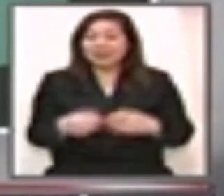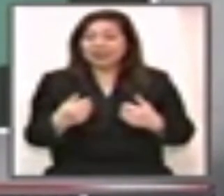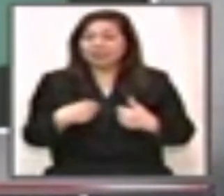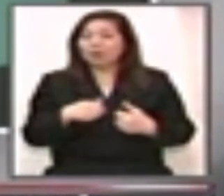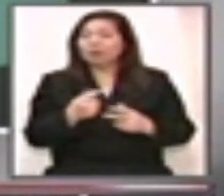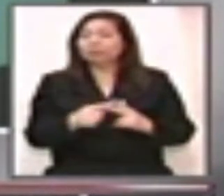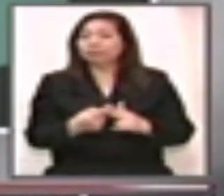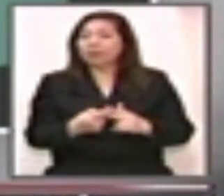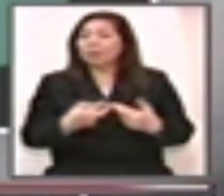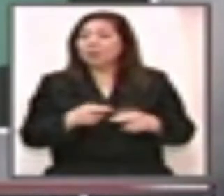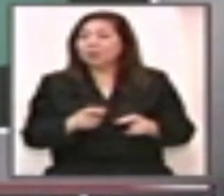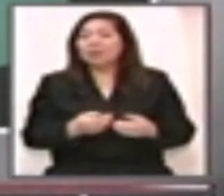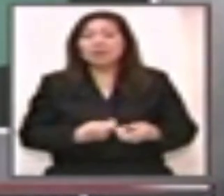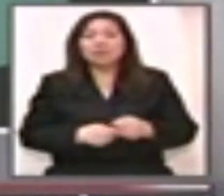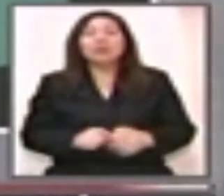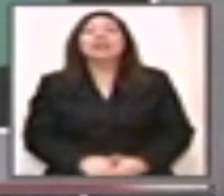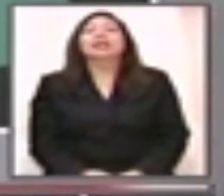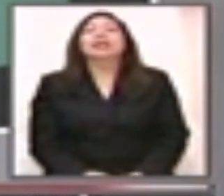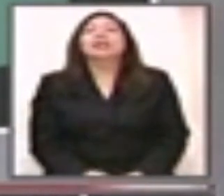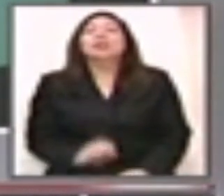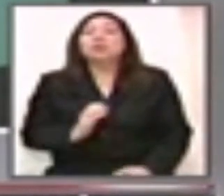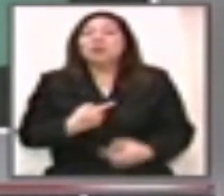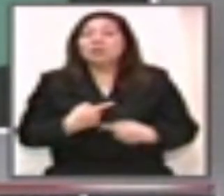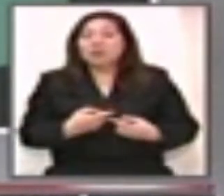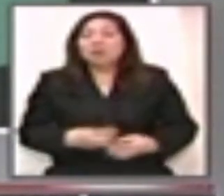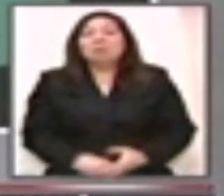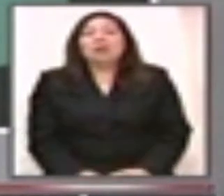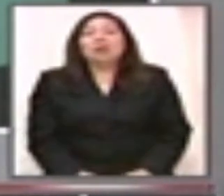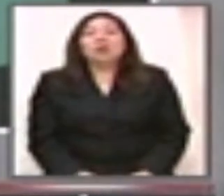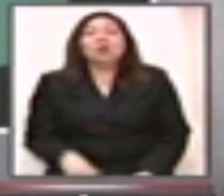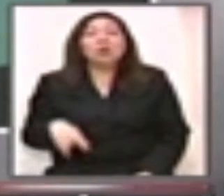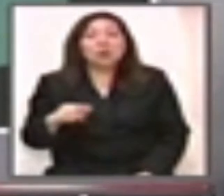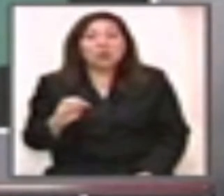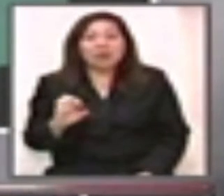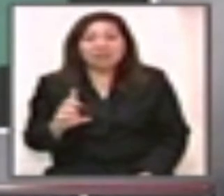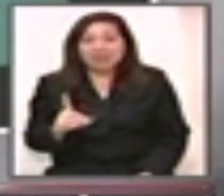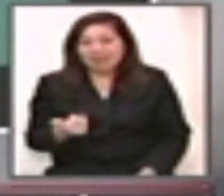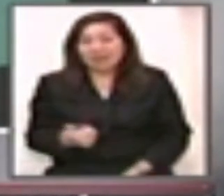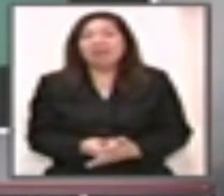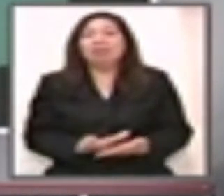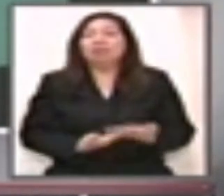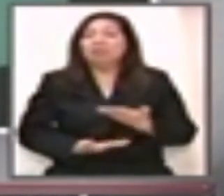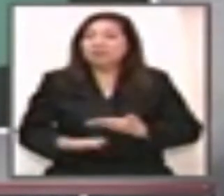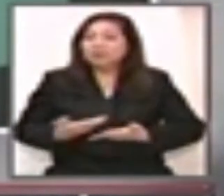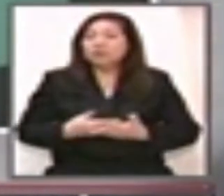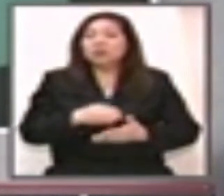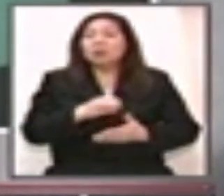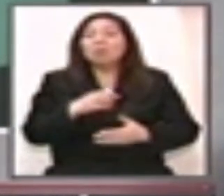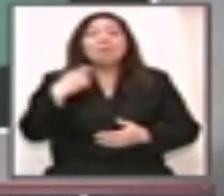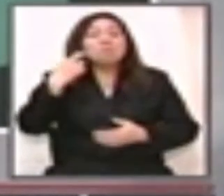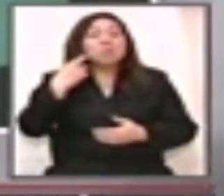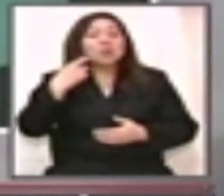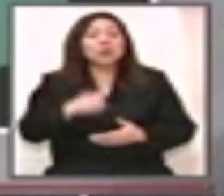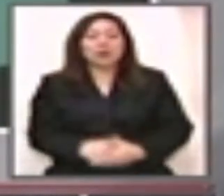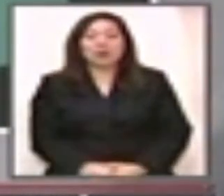otras iniciativas en promoción de exportaciones, que son las famosas macroruedas, en donde, por ejemplo, acabamos de regresar de Puno, donde